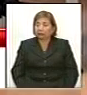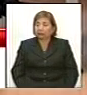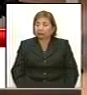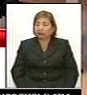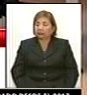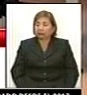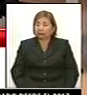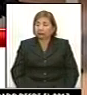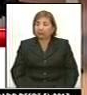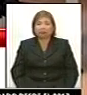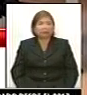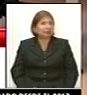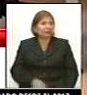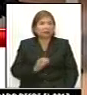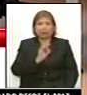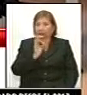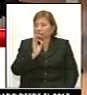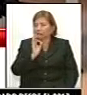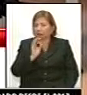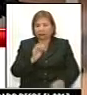sí, o sea, sin ningún tipo